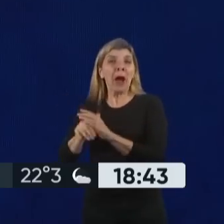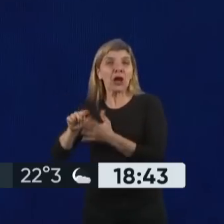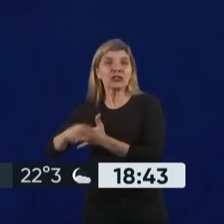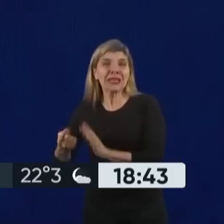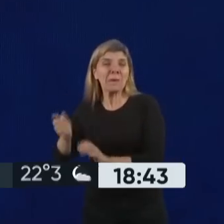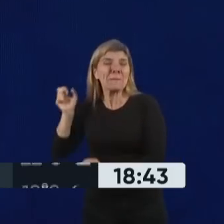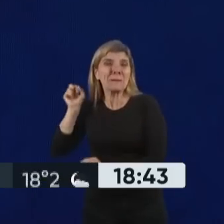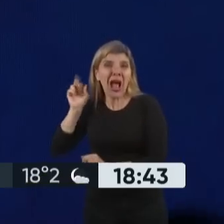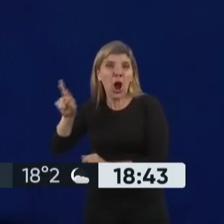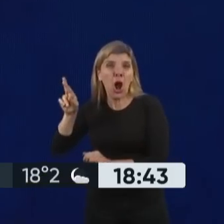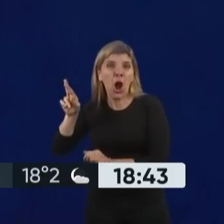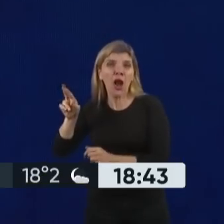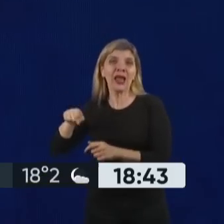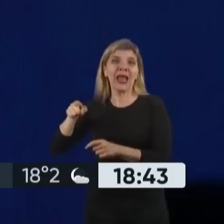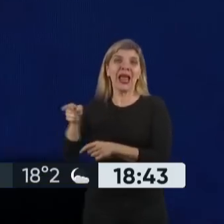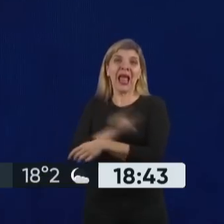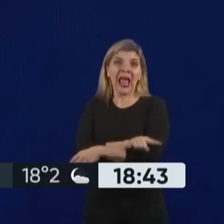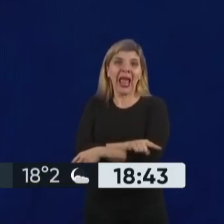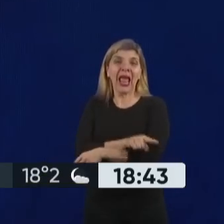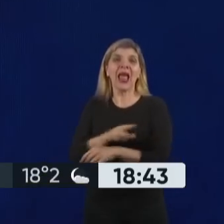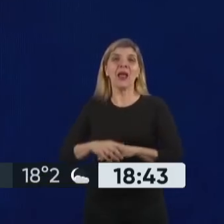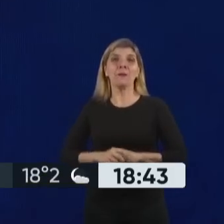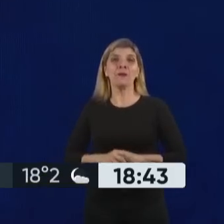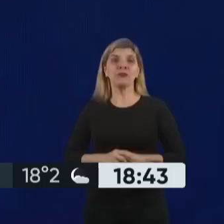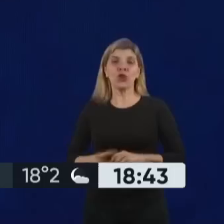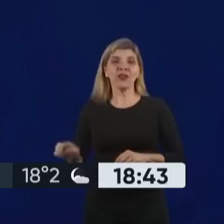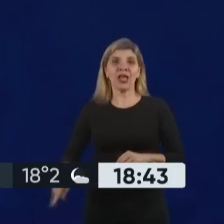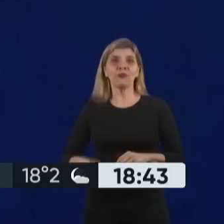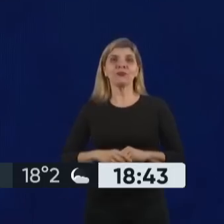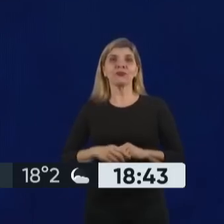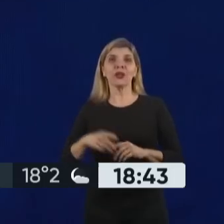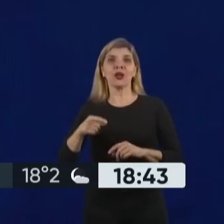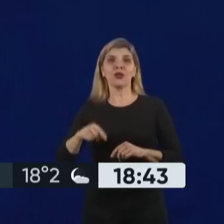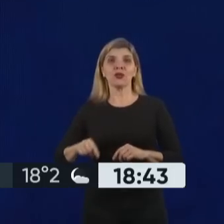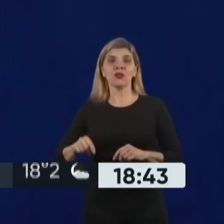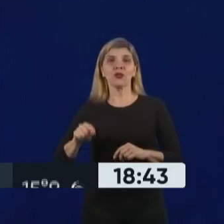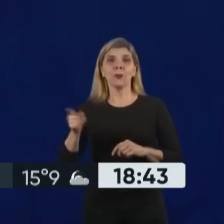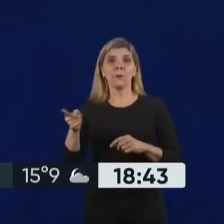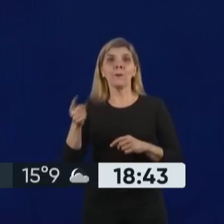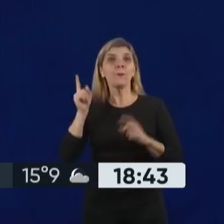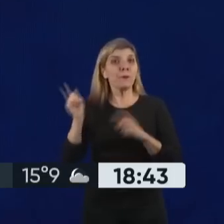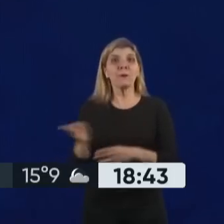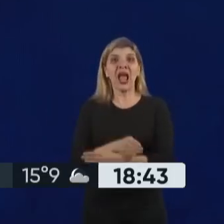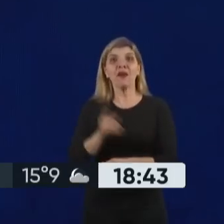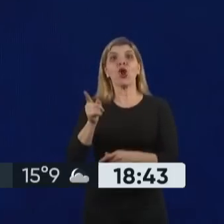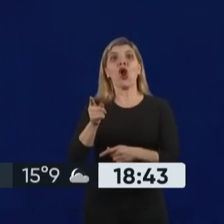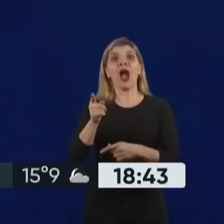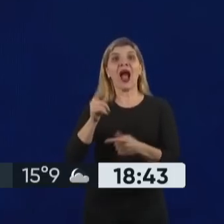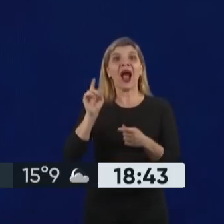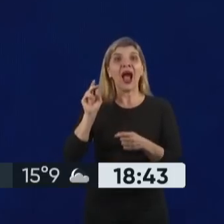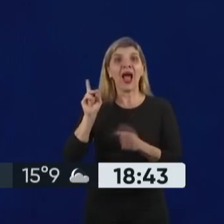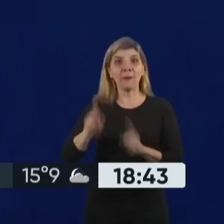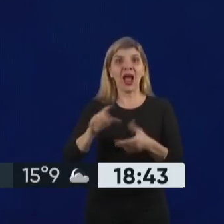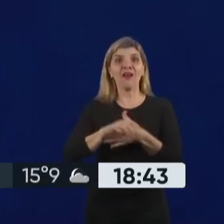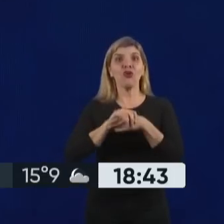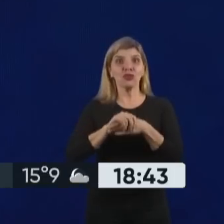peor que la que había en los inicios del 89, previo a la hiperinflación de Alfonsín, y con